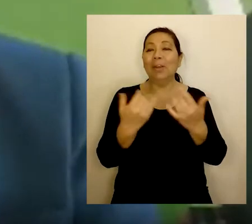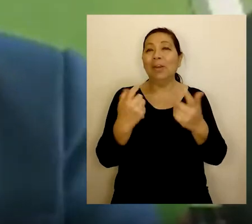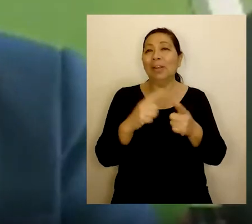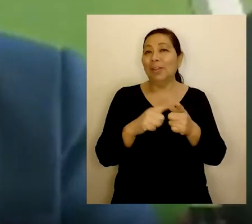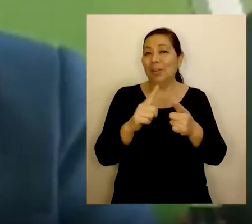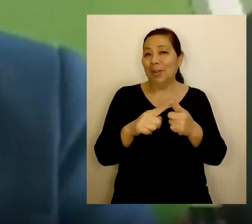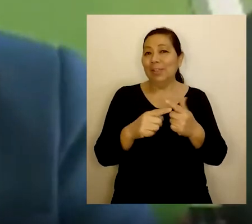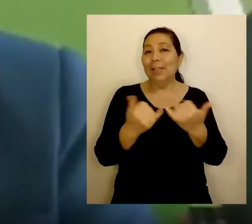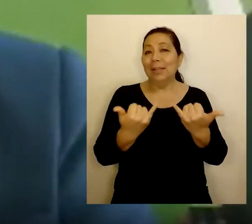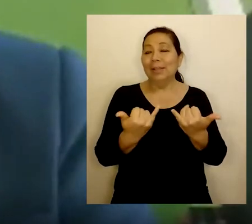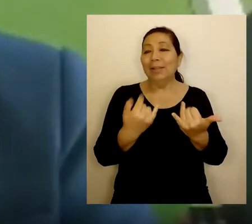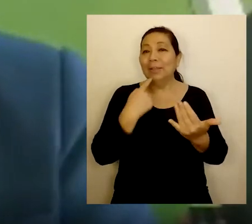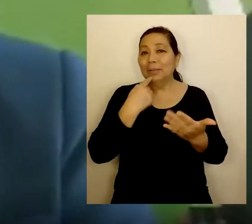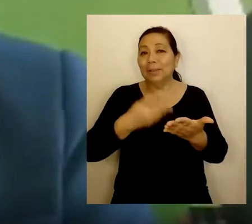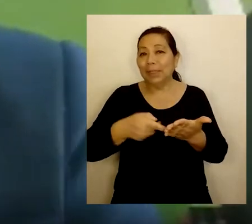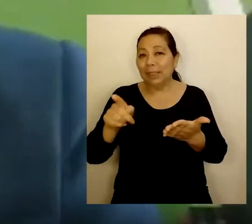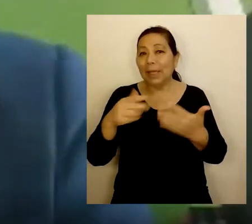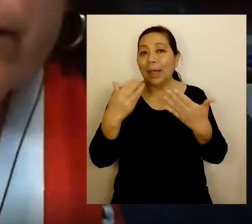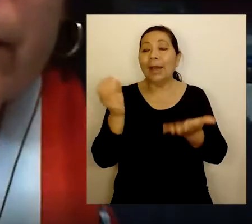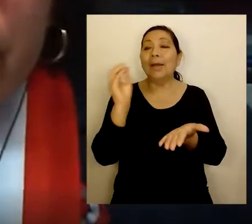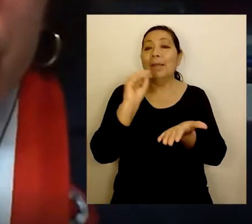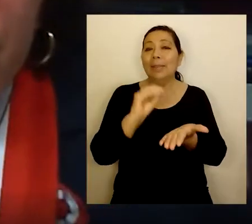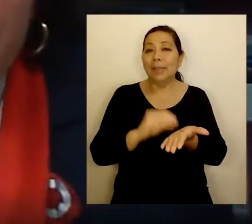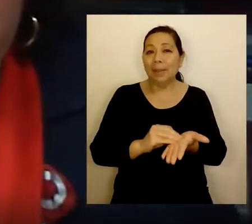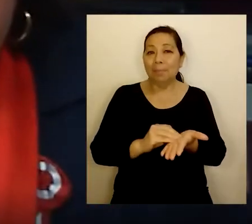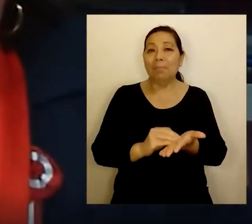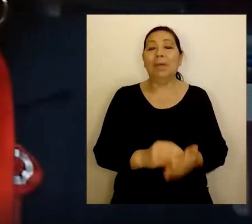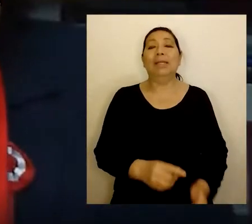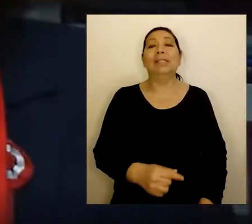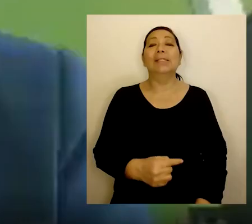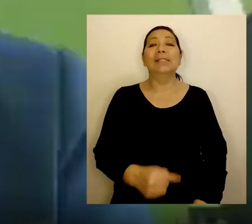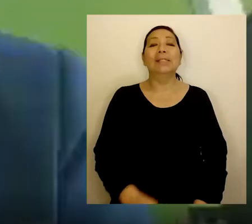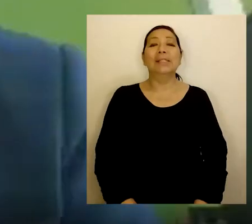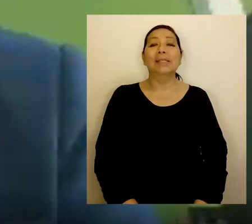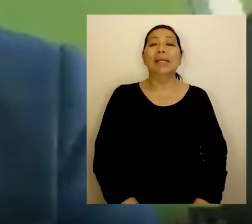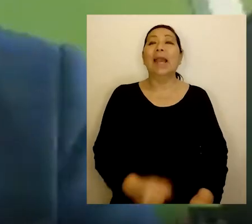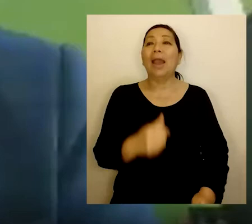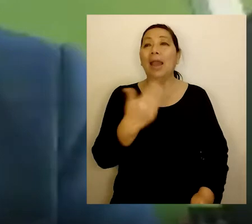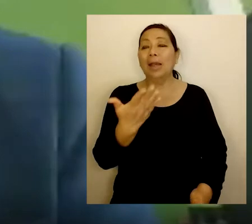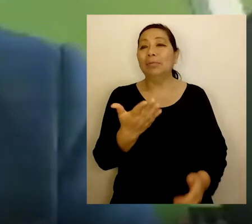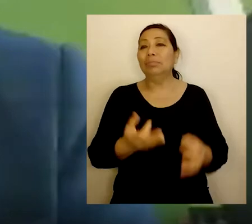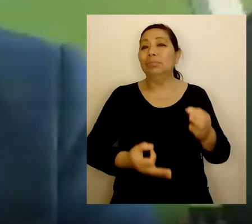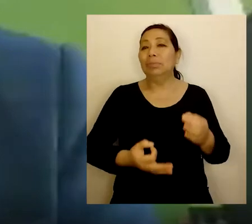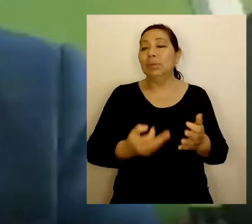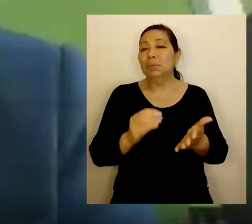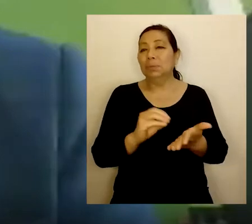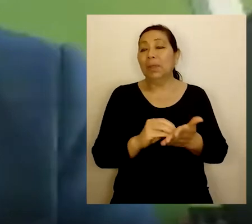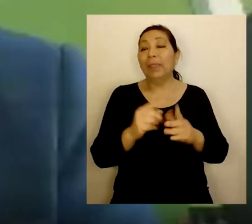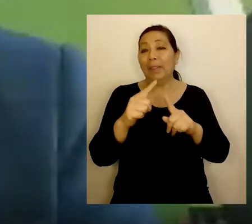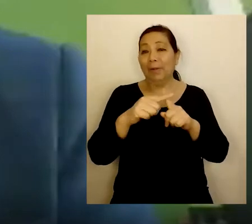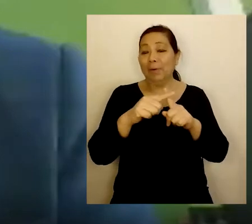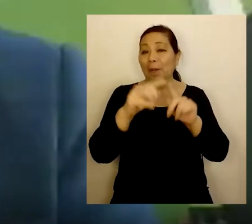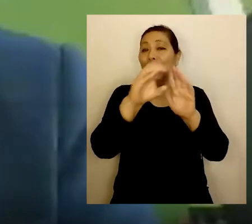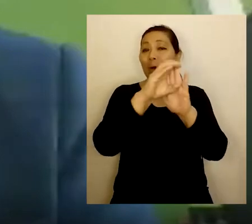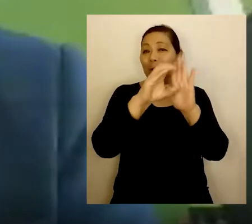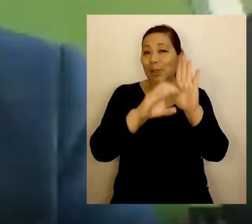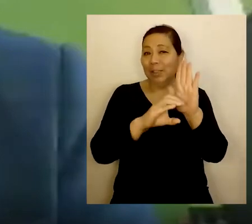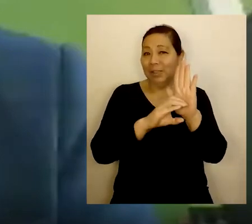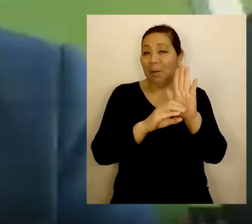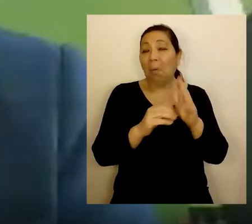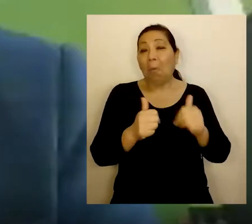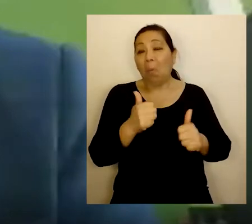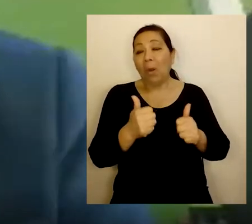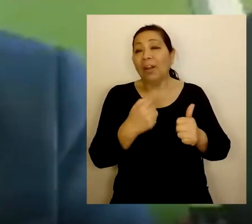Entonces, justamente es en atención a ello, y además también, señora magistrada, que hay una sentencia ya del mismo Tribunal Constitucional el